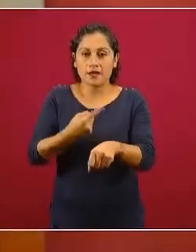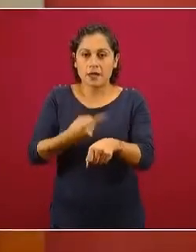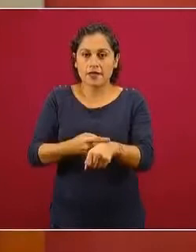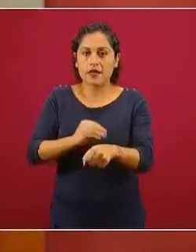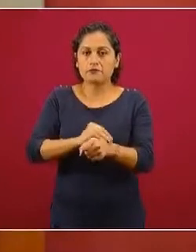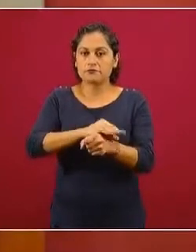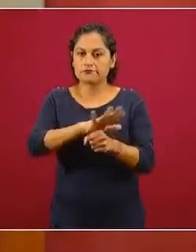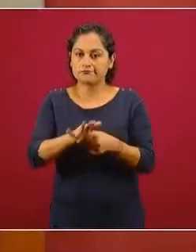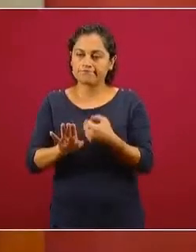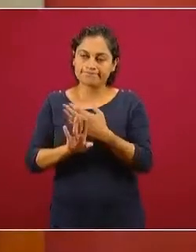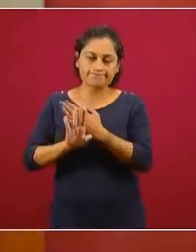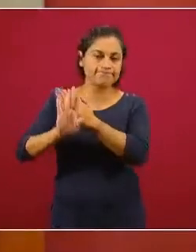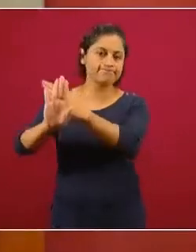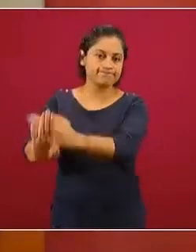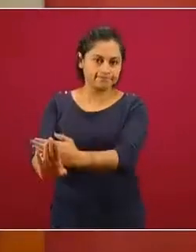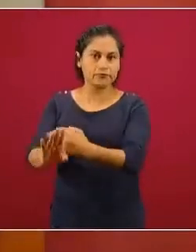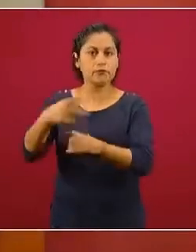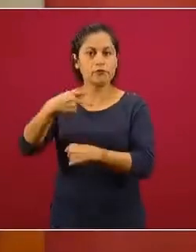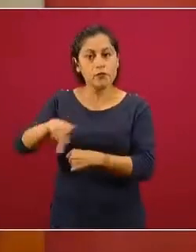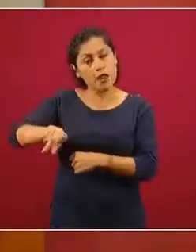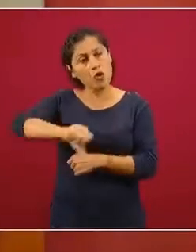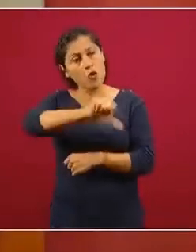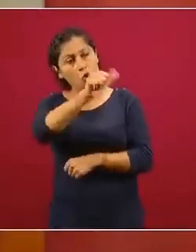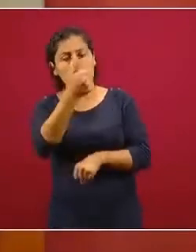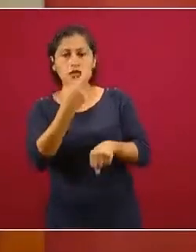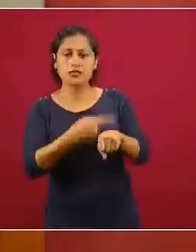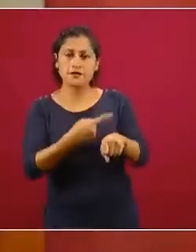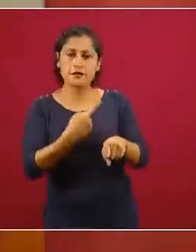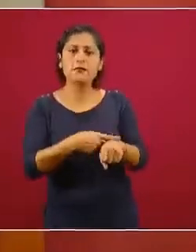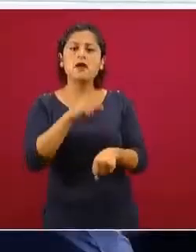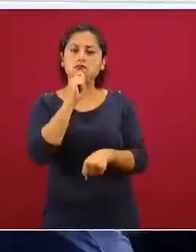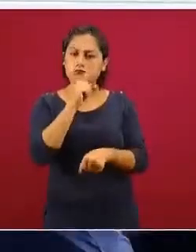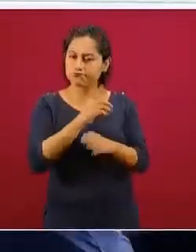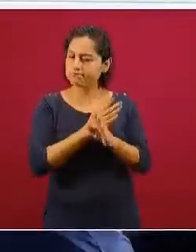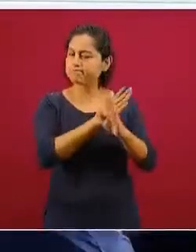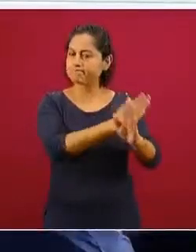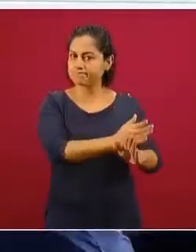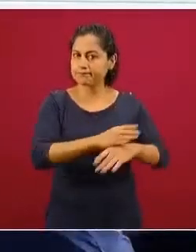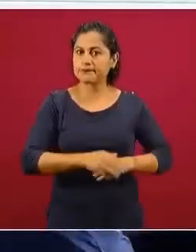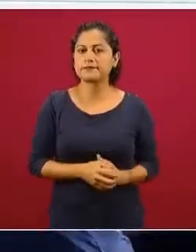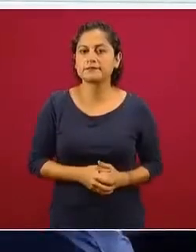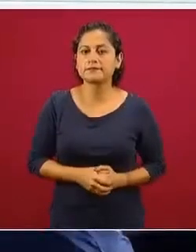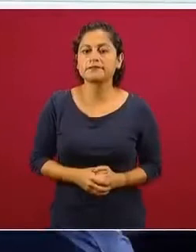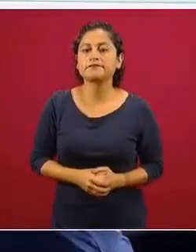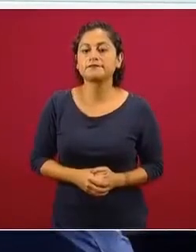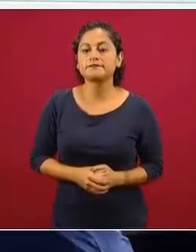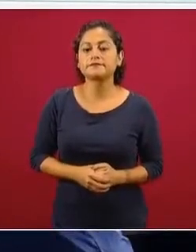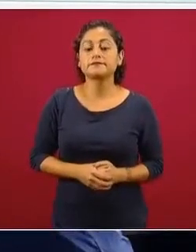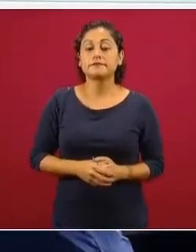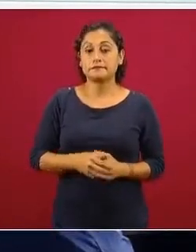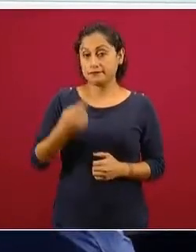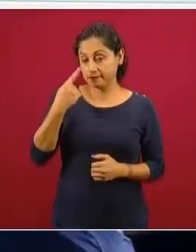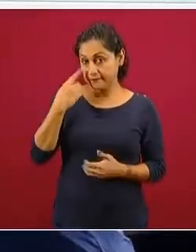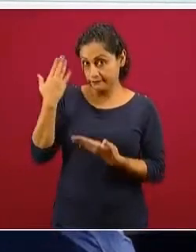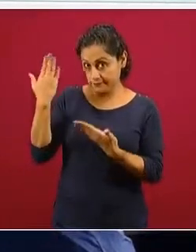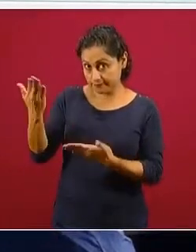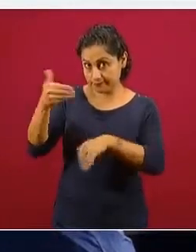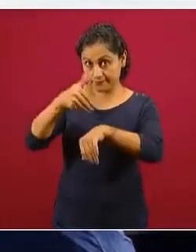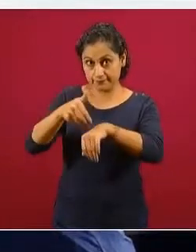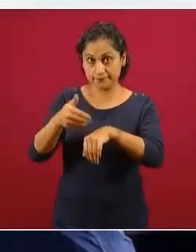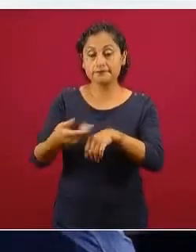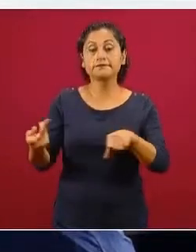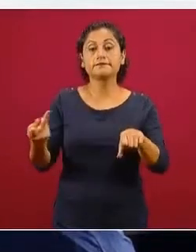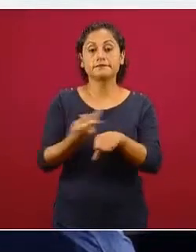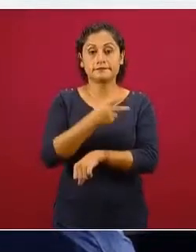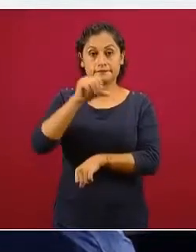sino también otro tipo de enfermedades que se transmiten por estas mismas vías. Vamos a ver la actualización de los números para el día de hoy. Si